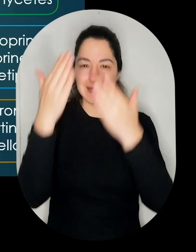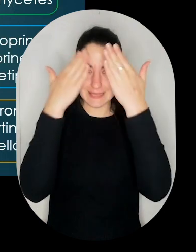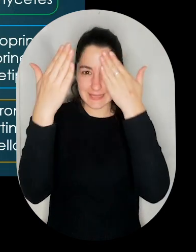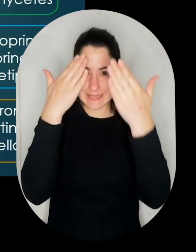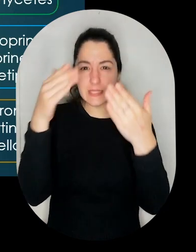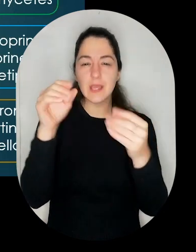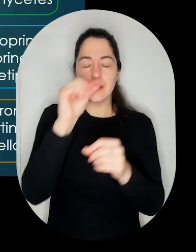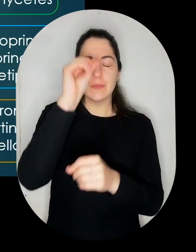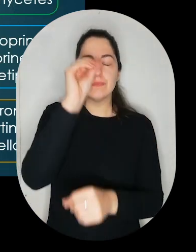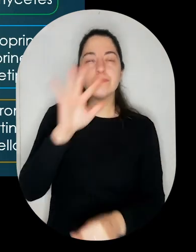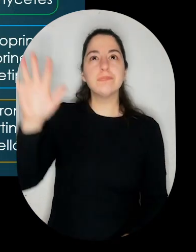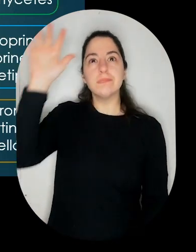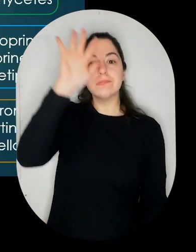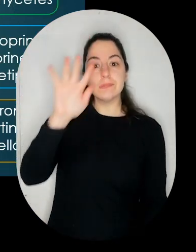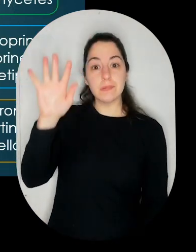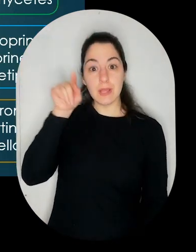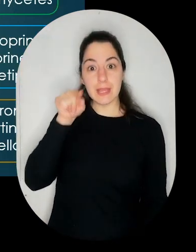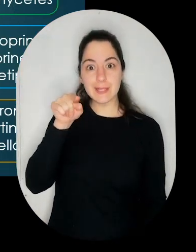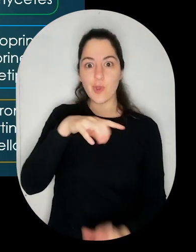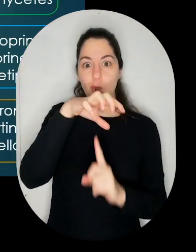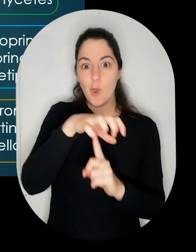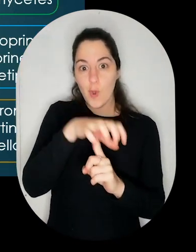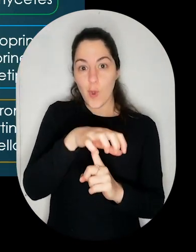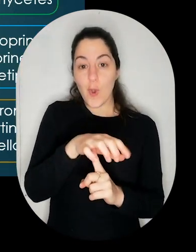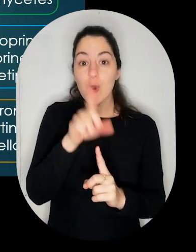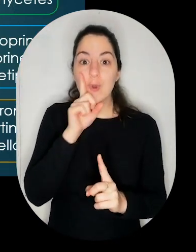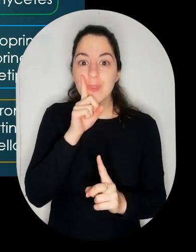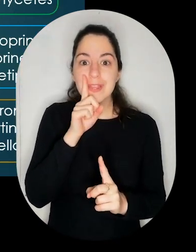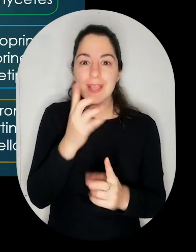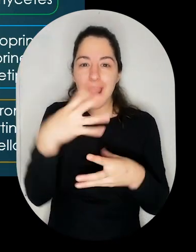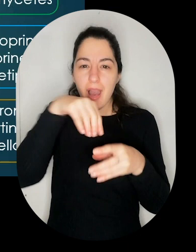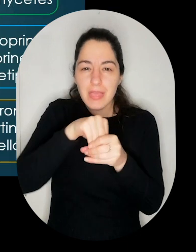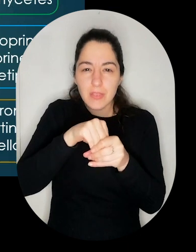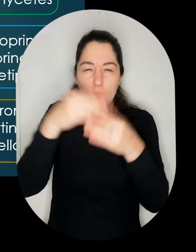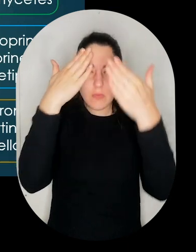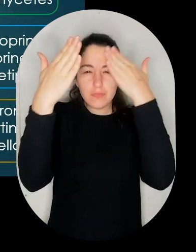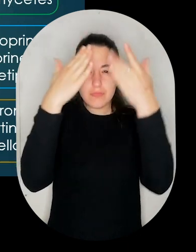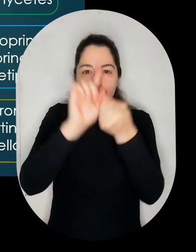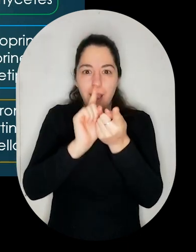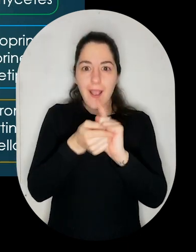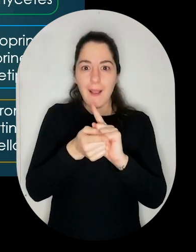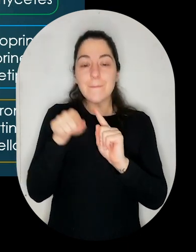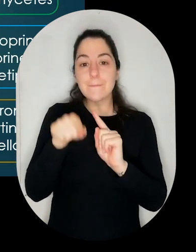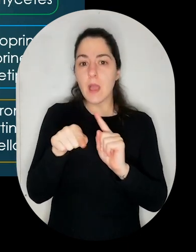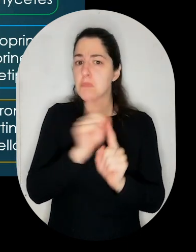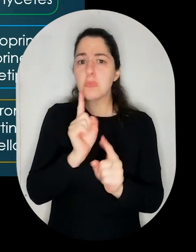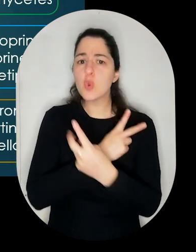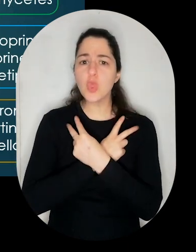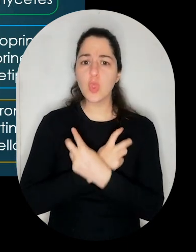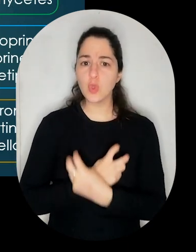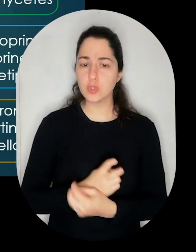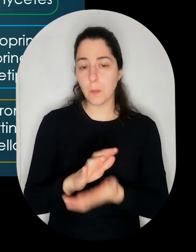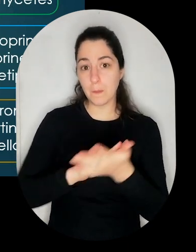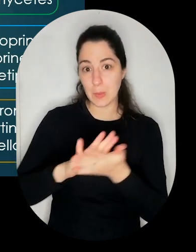el síndrome neurológico alucinatorio en forma pura, que son aquellos hongos que tienen compuestos psicoactivos, no